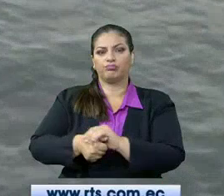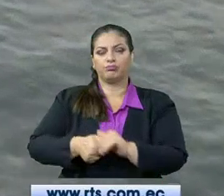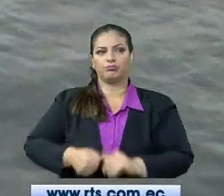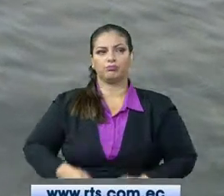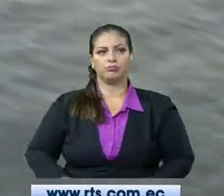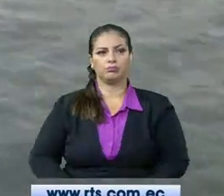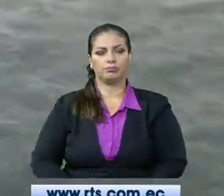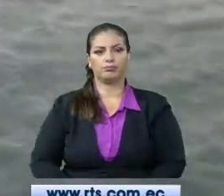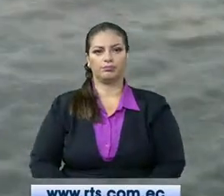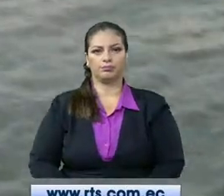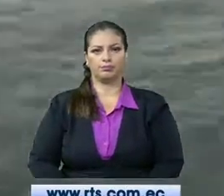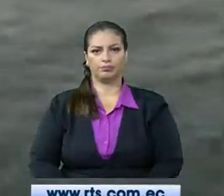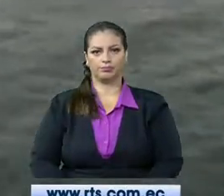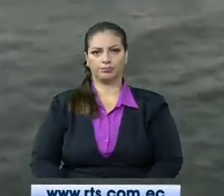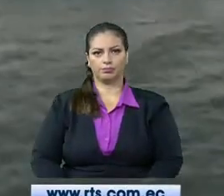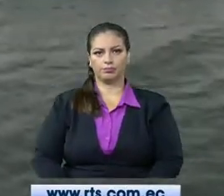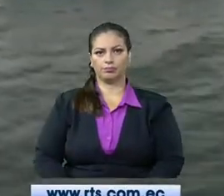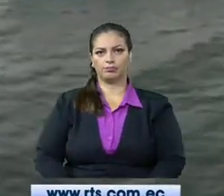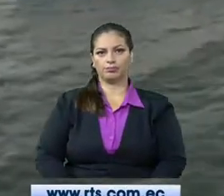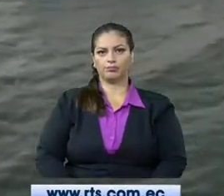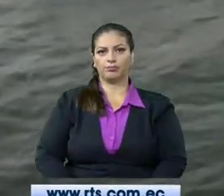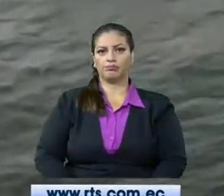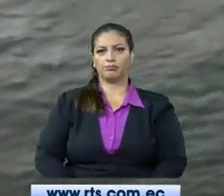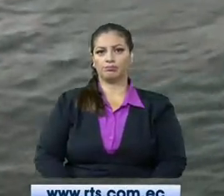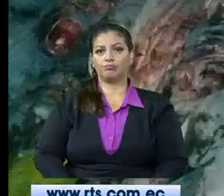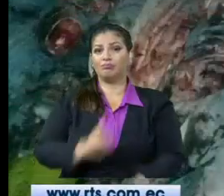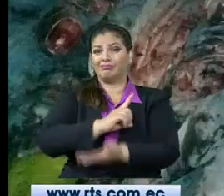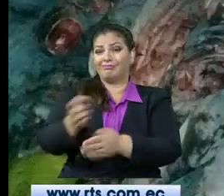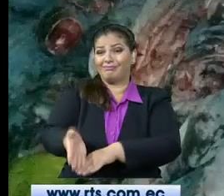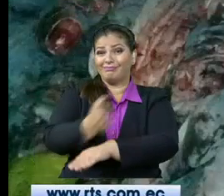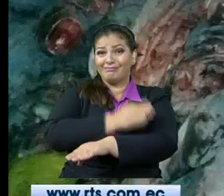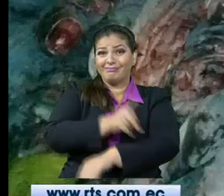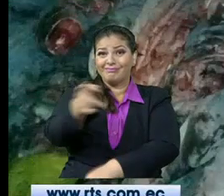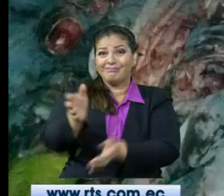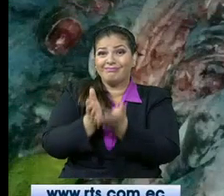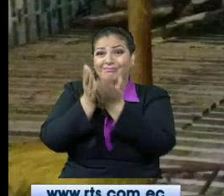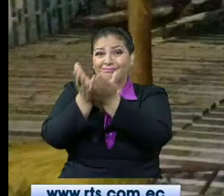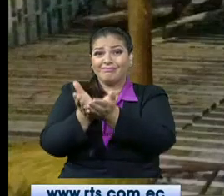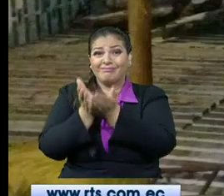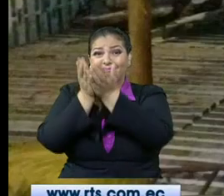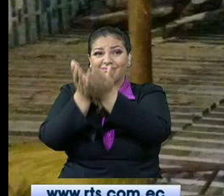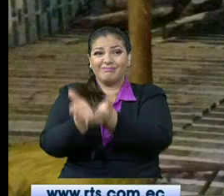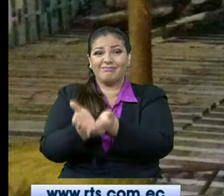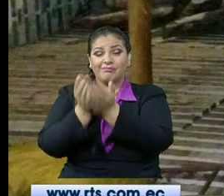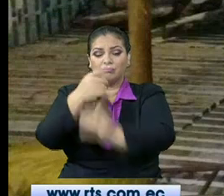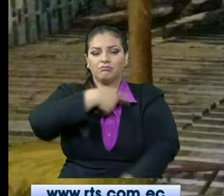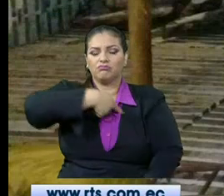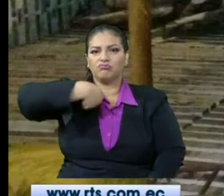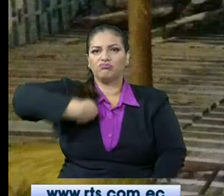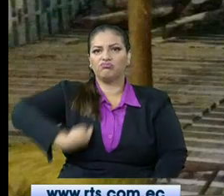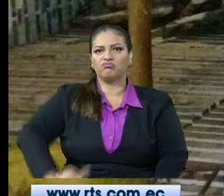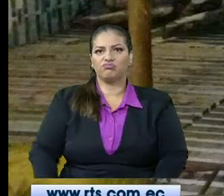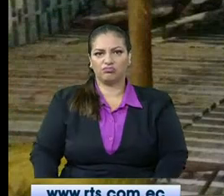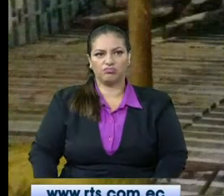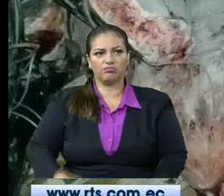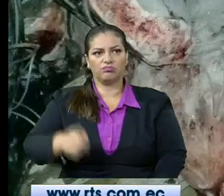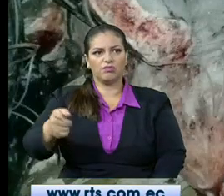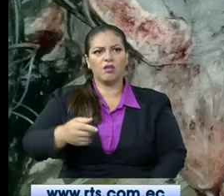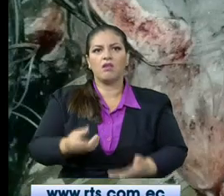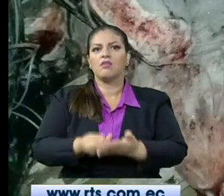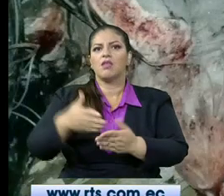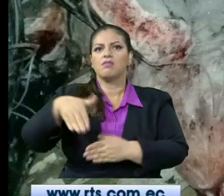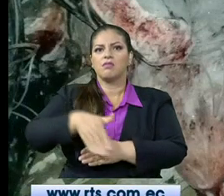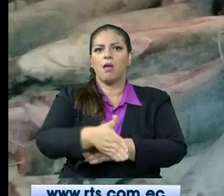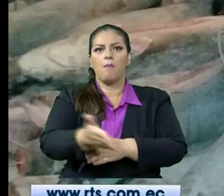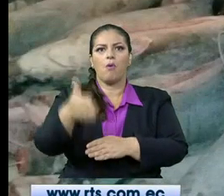Luego que se encontrara a un carguero chino con 300 toneladas de tiburones en aguas de la Reserva de Galápagos la semana pasada,